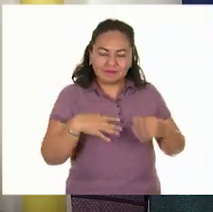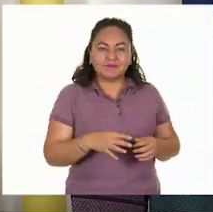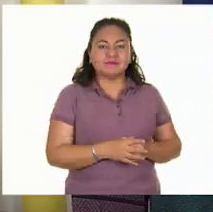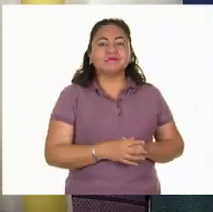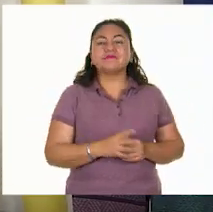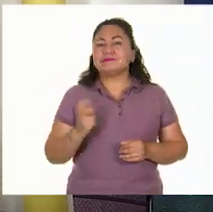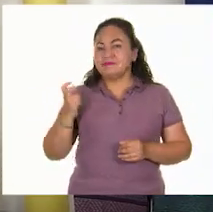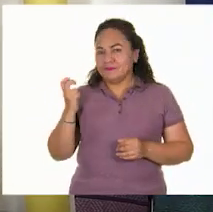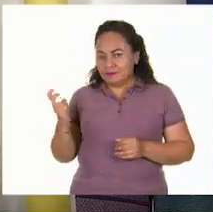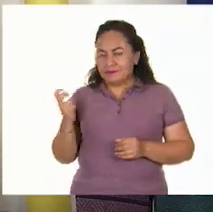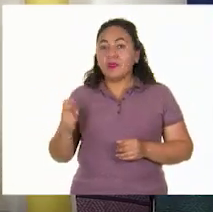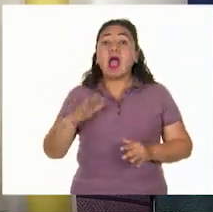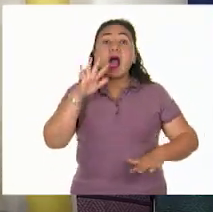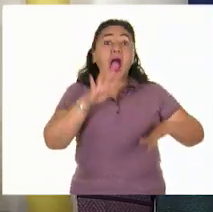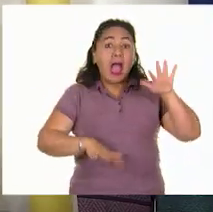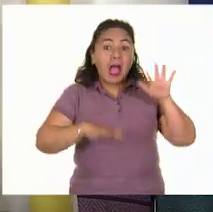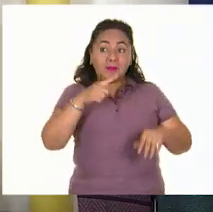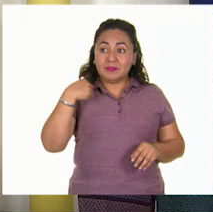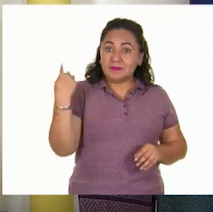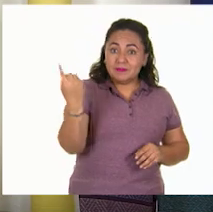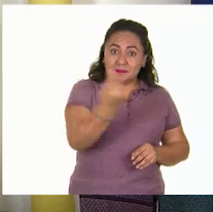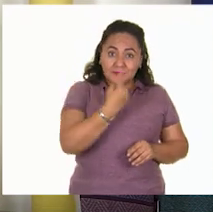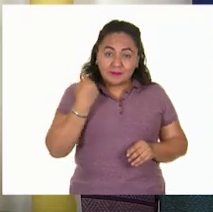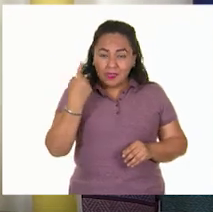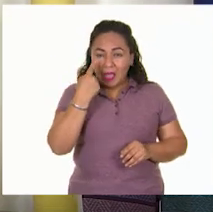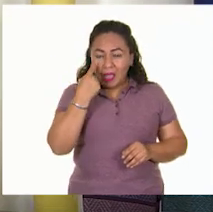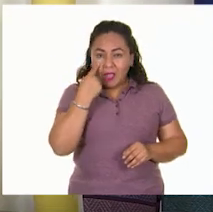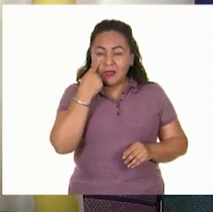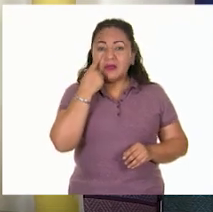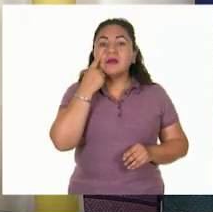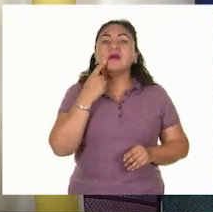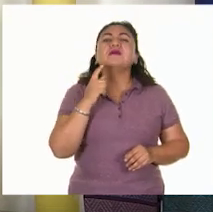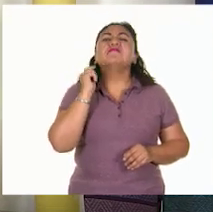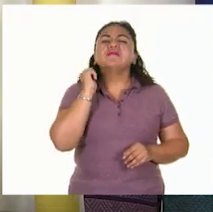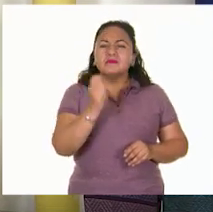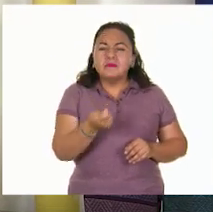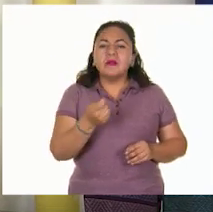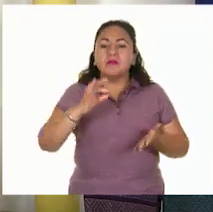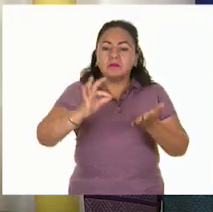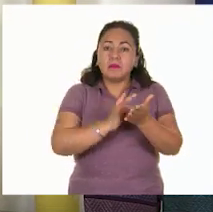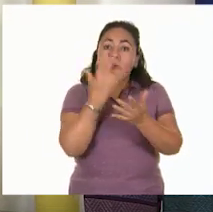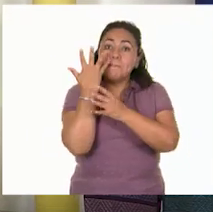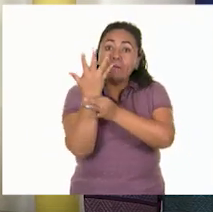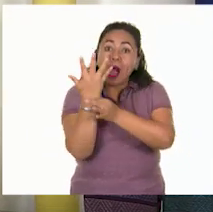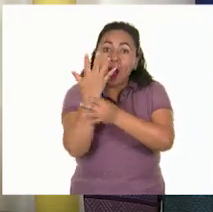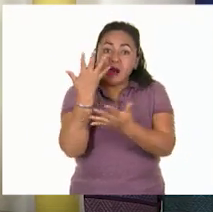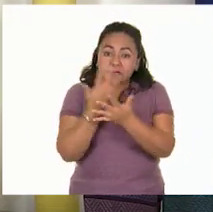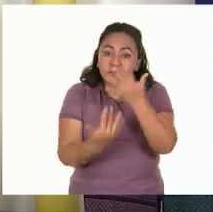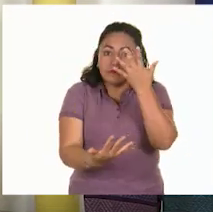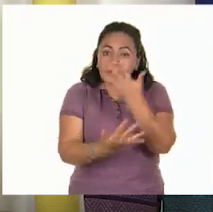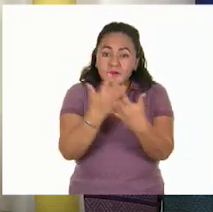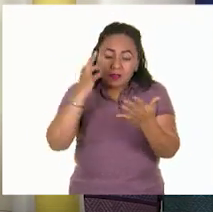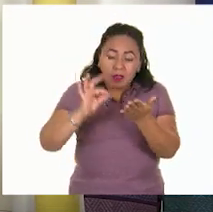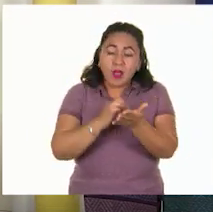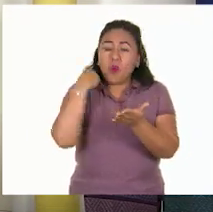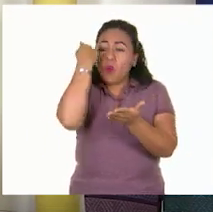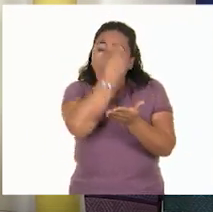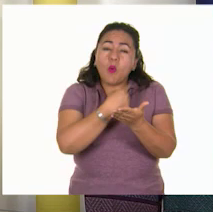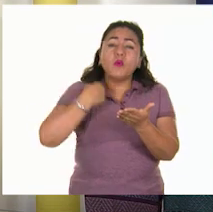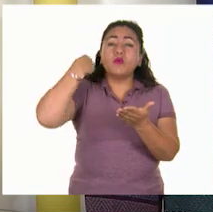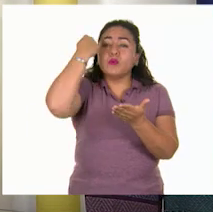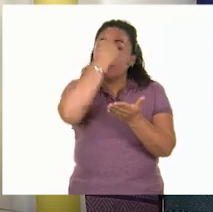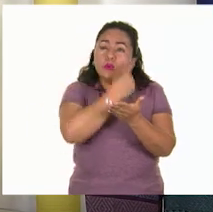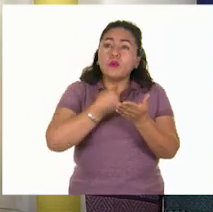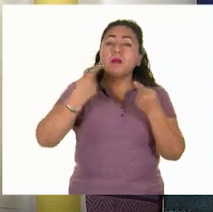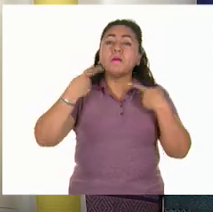Hortensia. Exactamente. Que muchas veces, la mayoría de las veces, están bordados a mano. Implica el trabajo de muchas horas de personas que